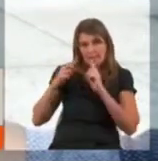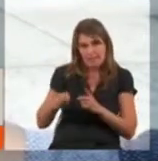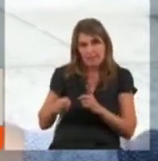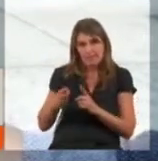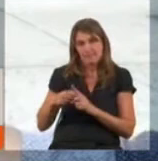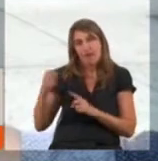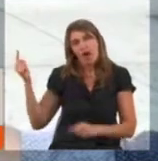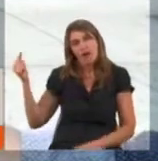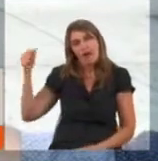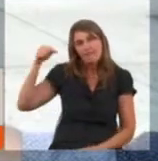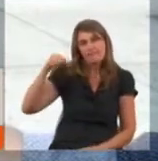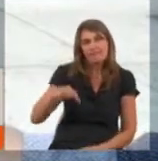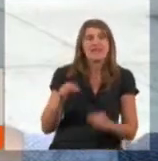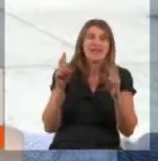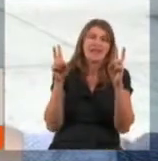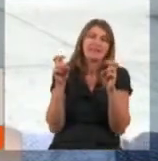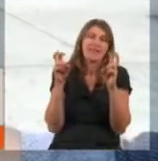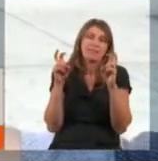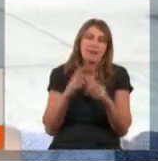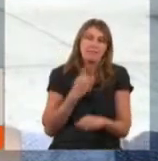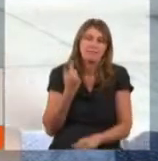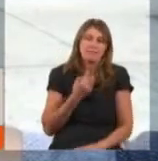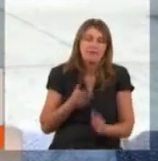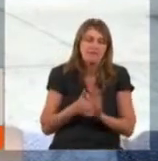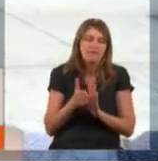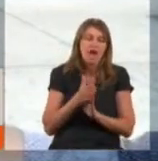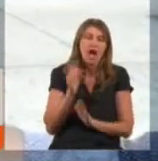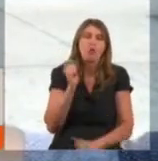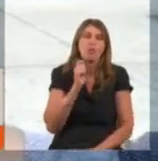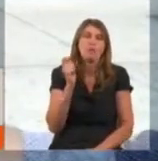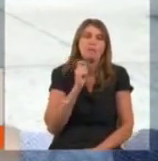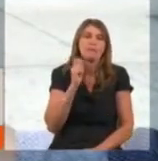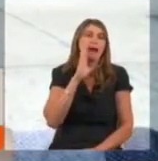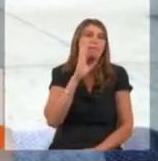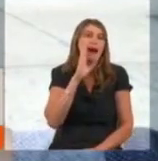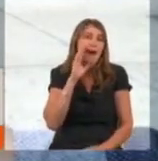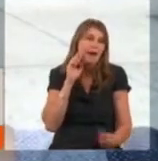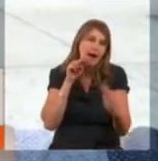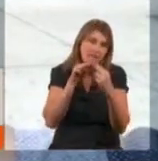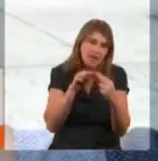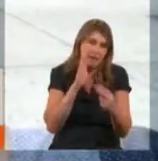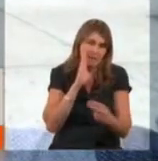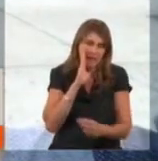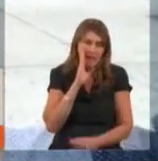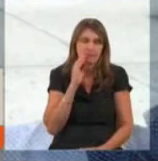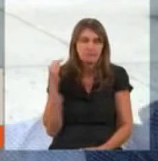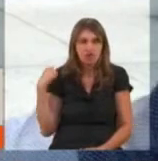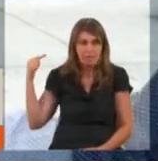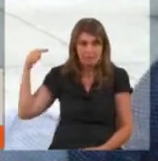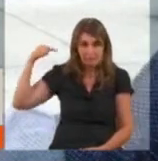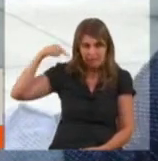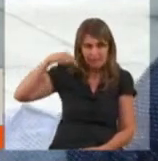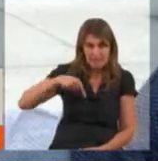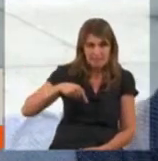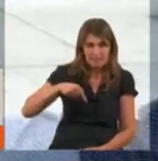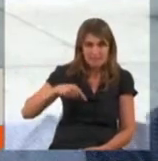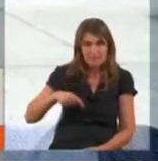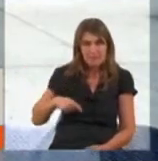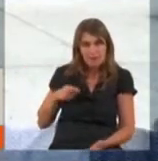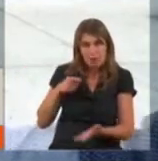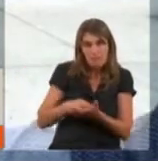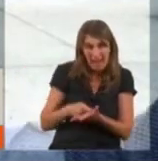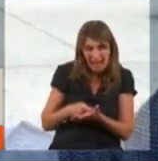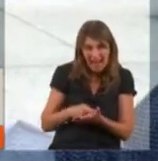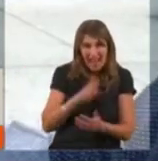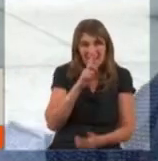cuestión personal. Ella cumple años ahora el 10 de febrero y me encuentro con que tengo que pagar $100